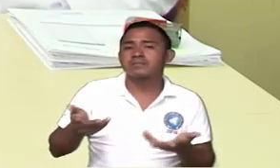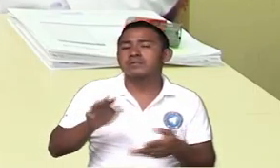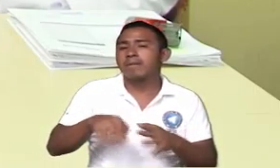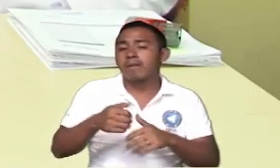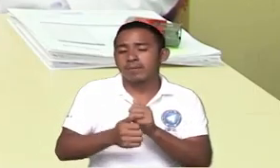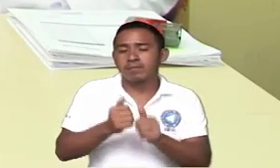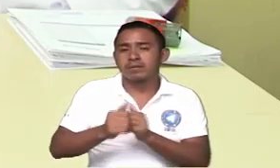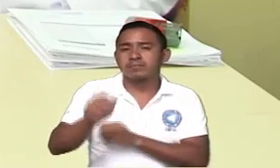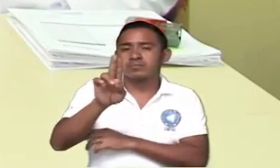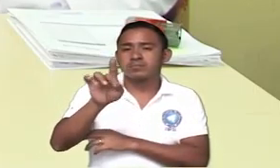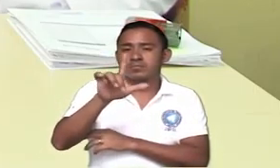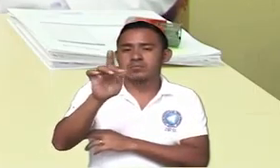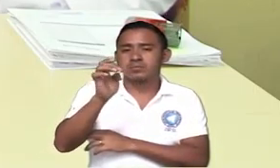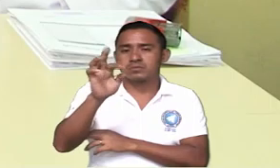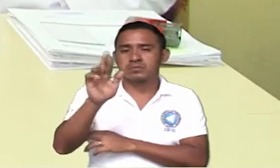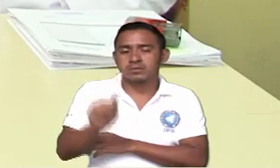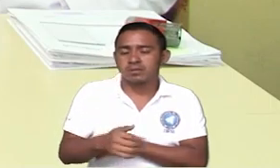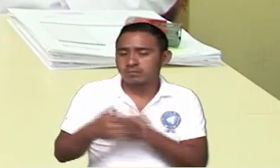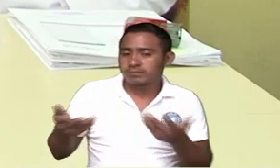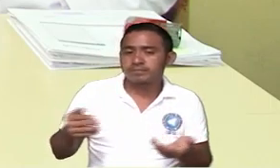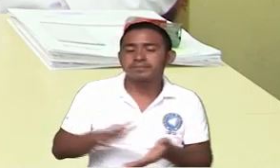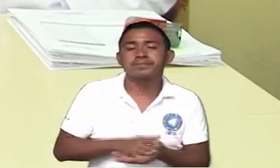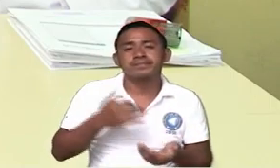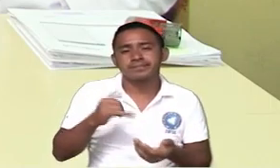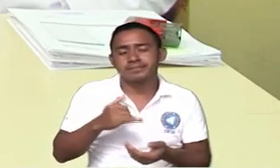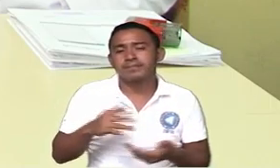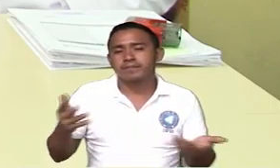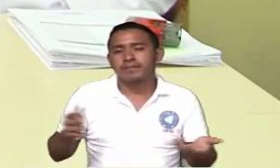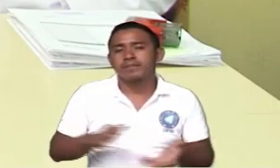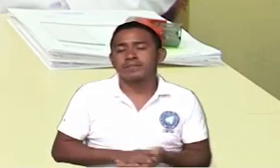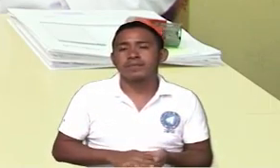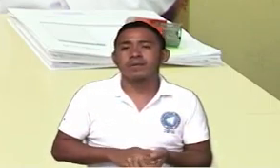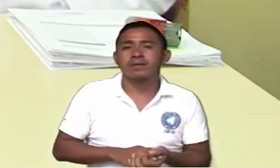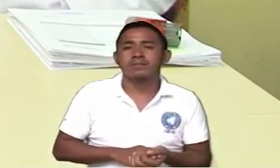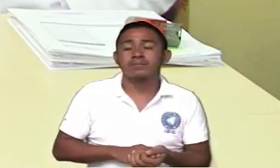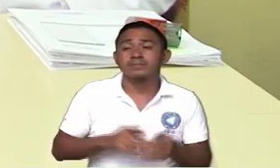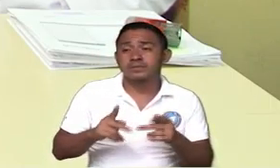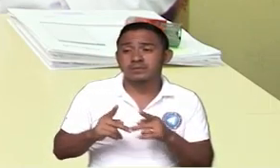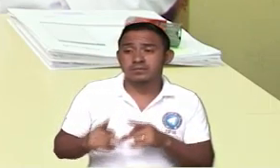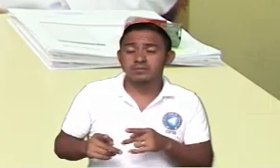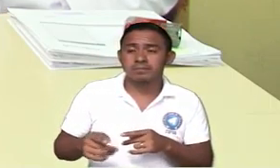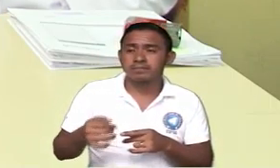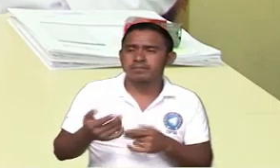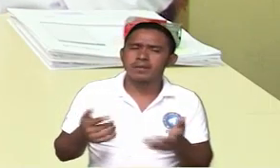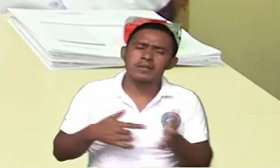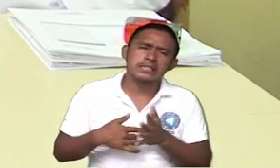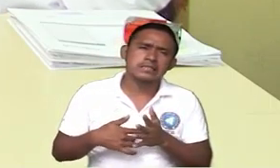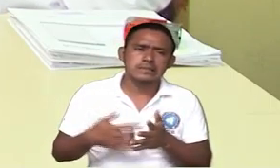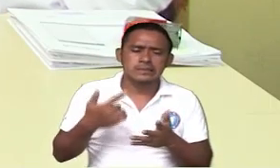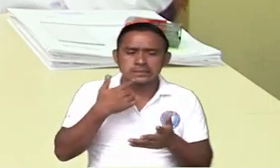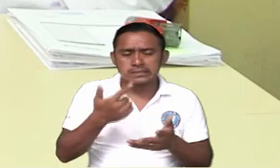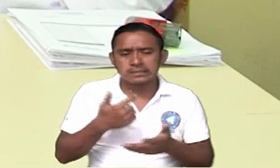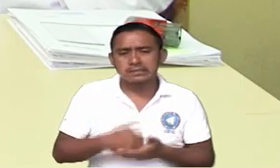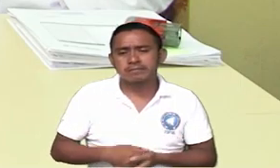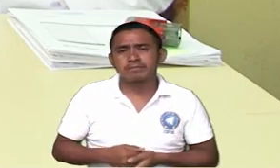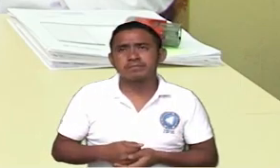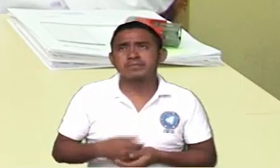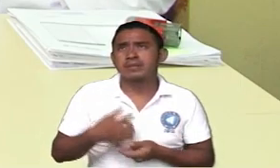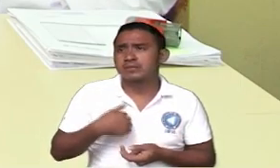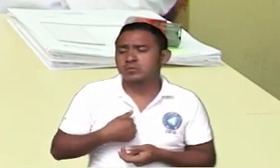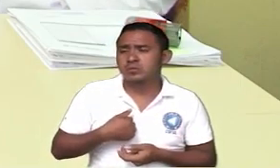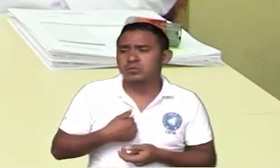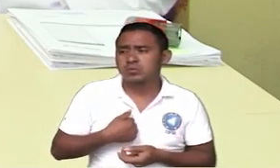porque los ácidos caen pensando que viene comida. Así es, es por lo dulce. Hay personas que dicen, por ejemplo, yo no,